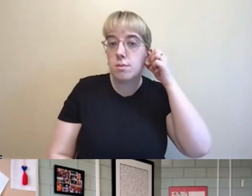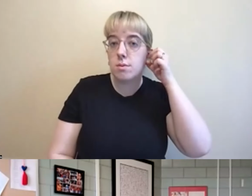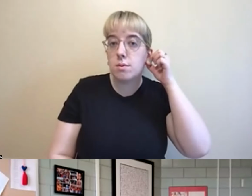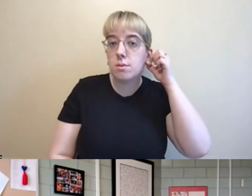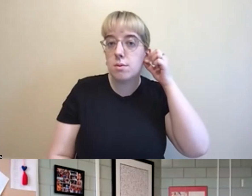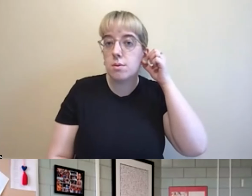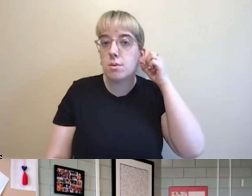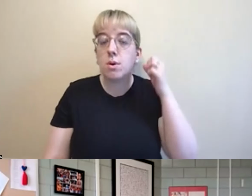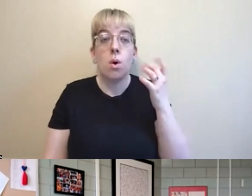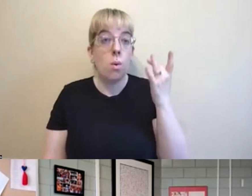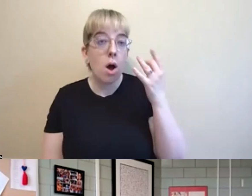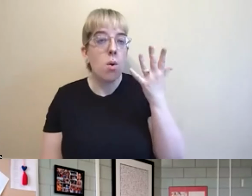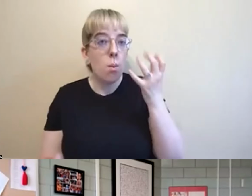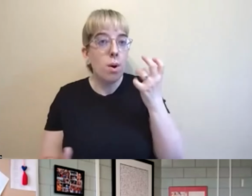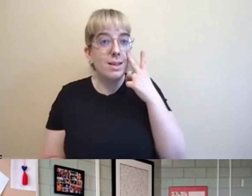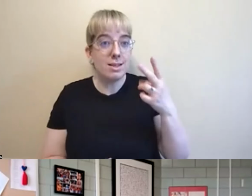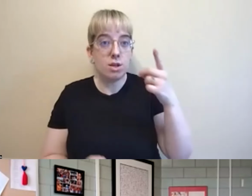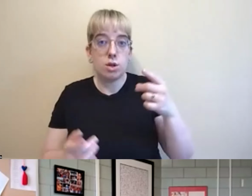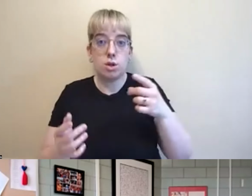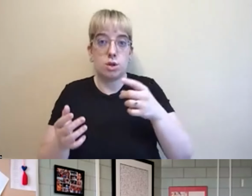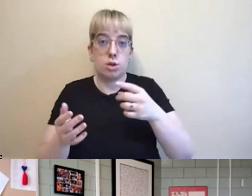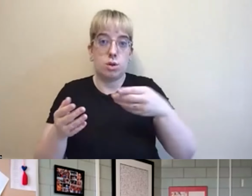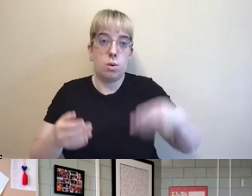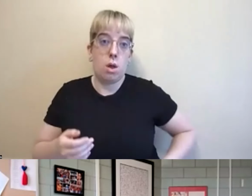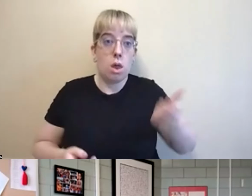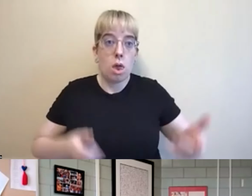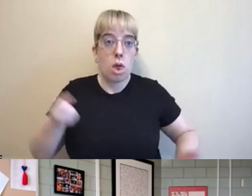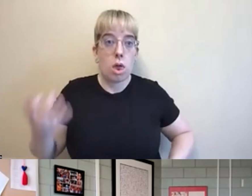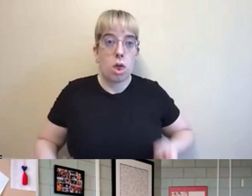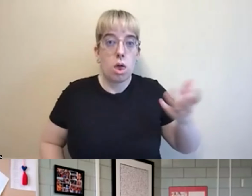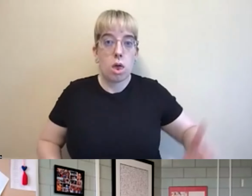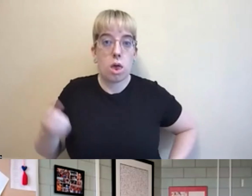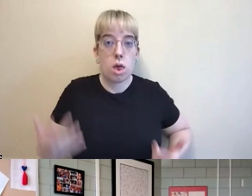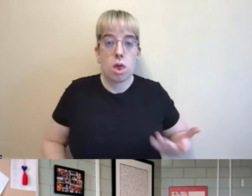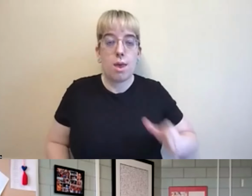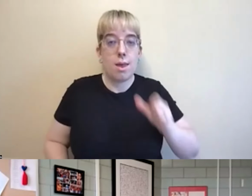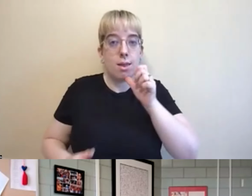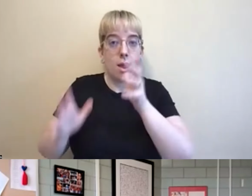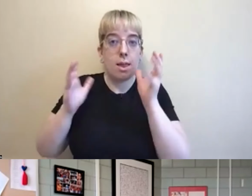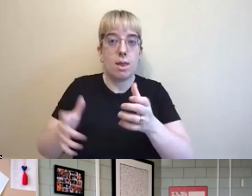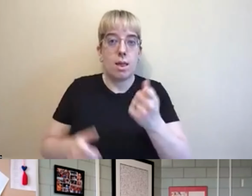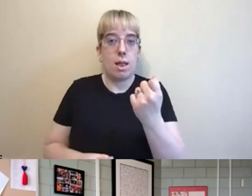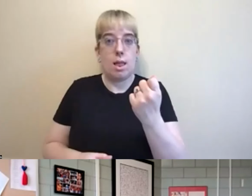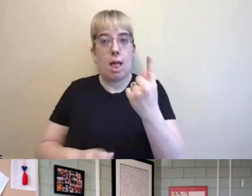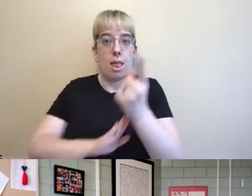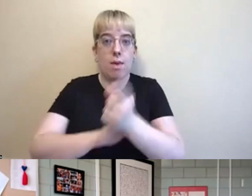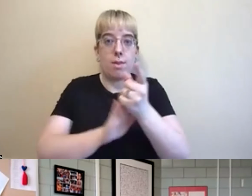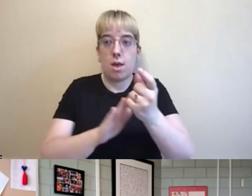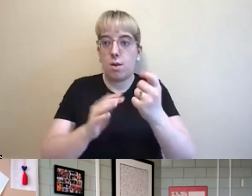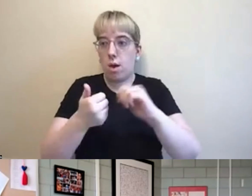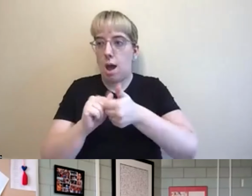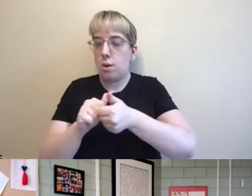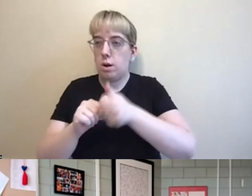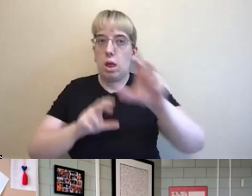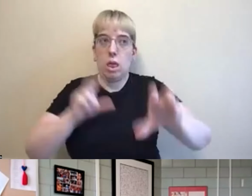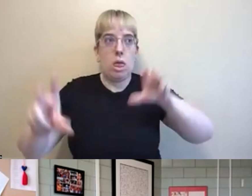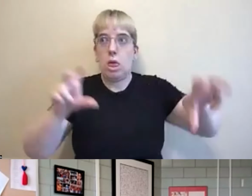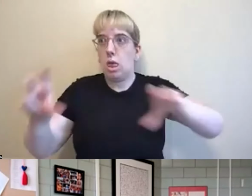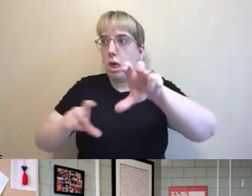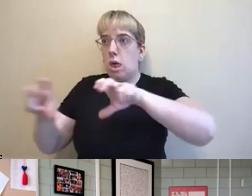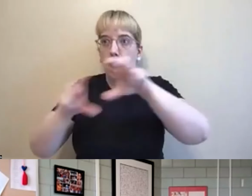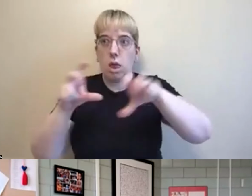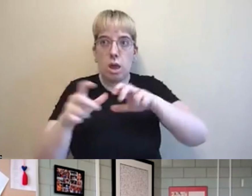esperen hasta el final del contrato porque no queremos determinar a última hora